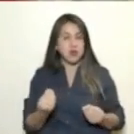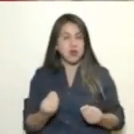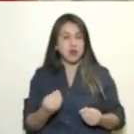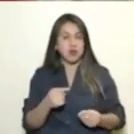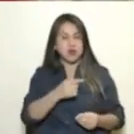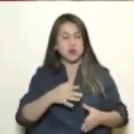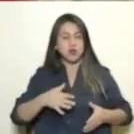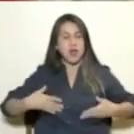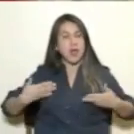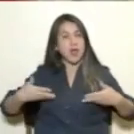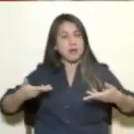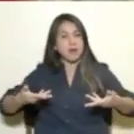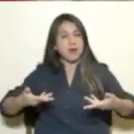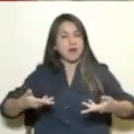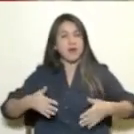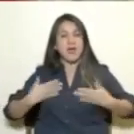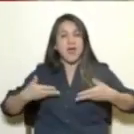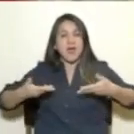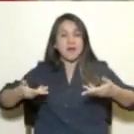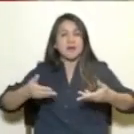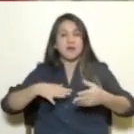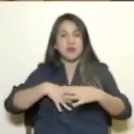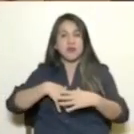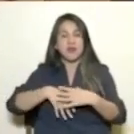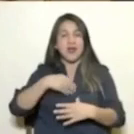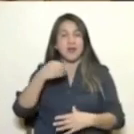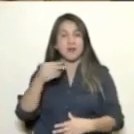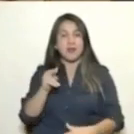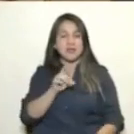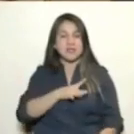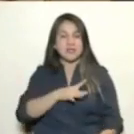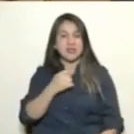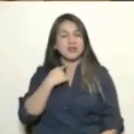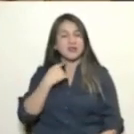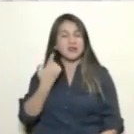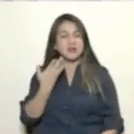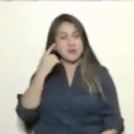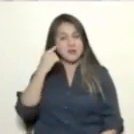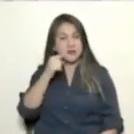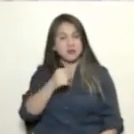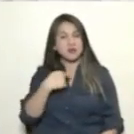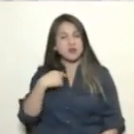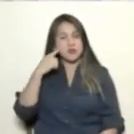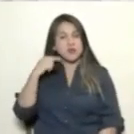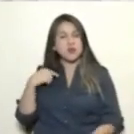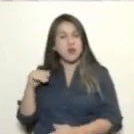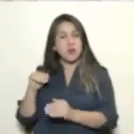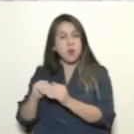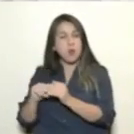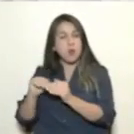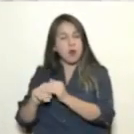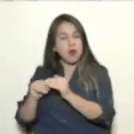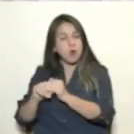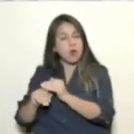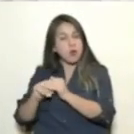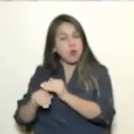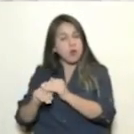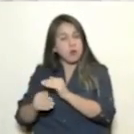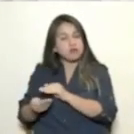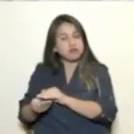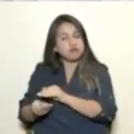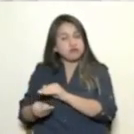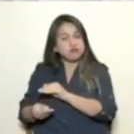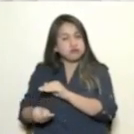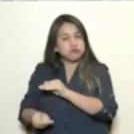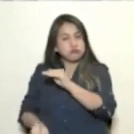ánimo del alma de Chile para que estemos en ese punto? Yo creo que se fueron acumulando un conjunto de elementos